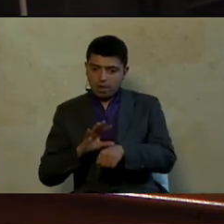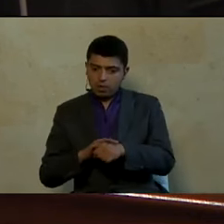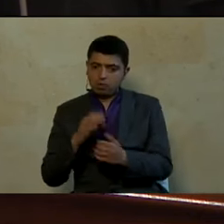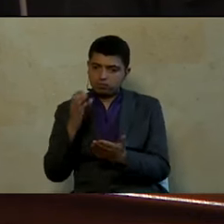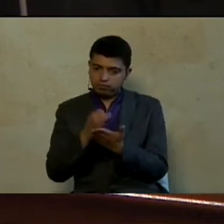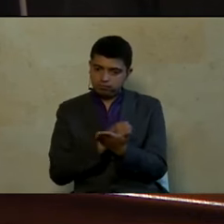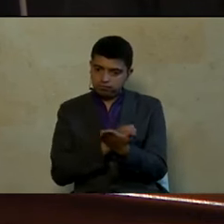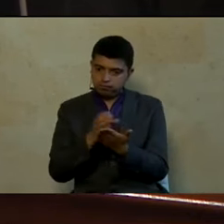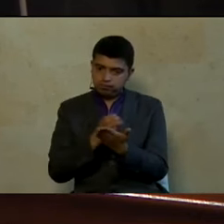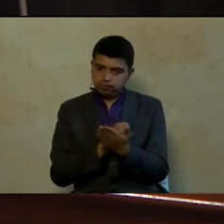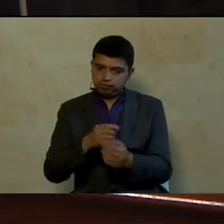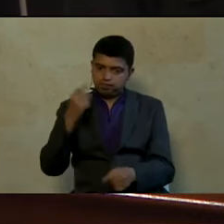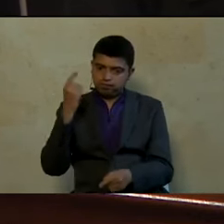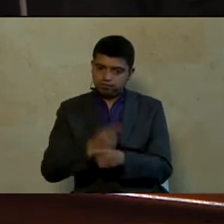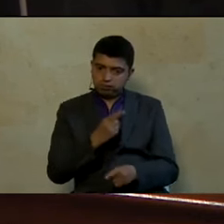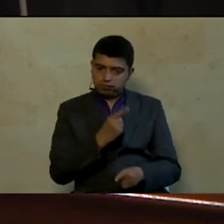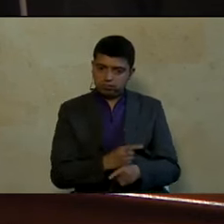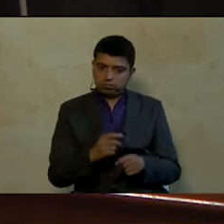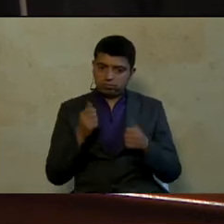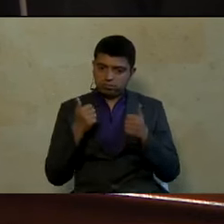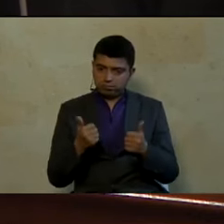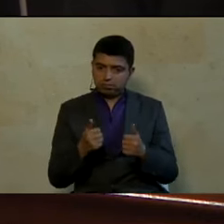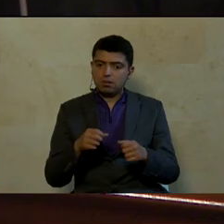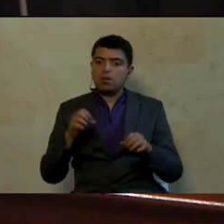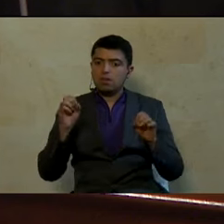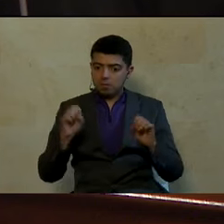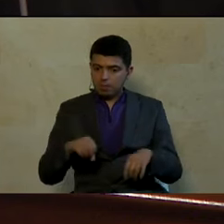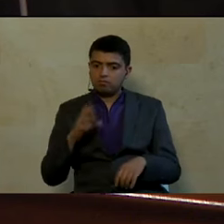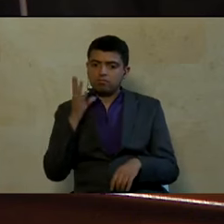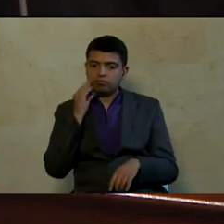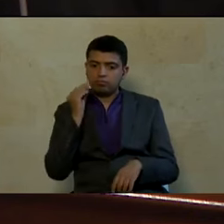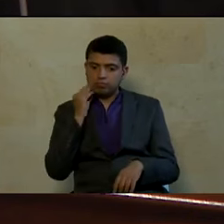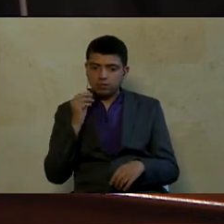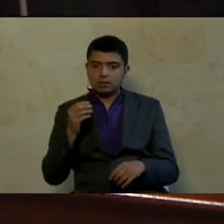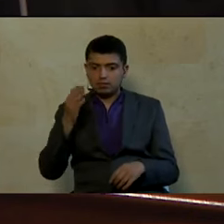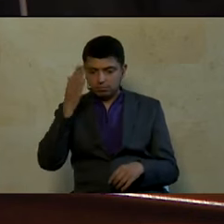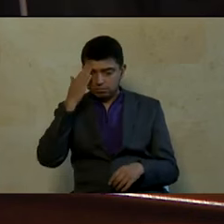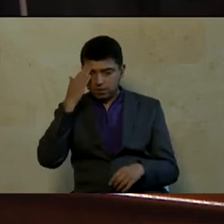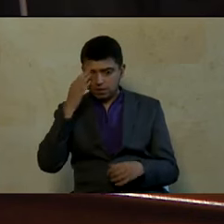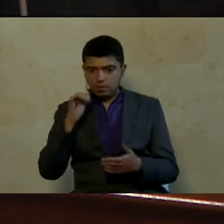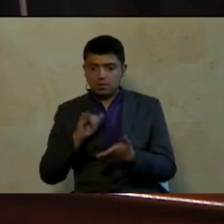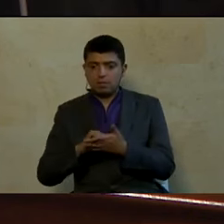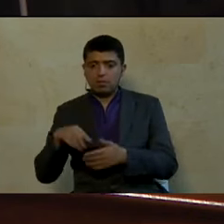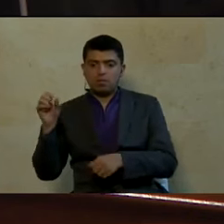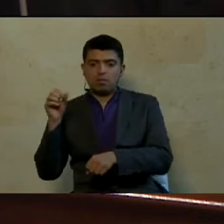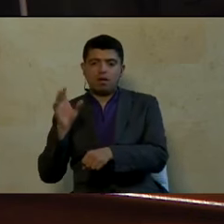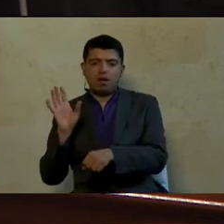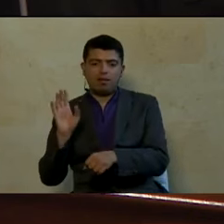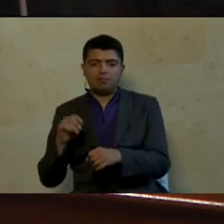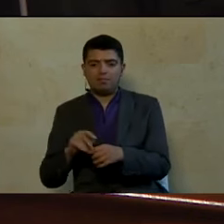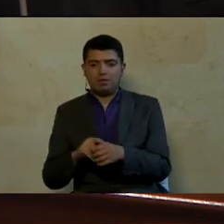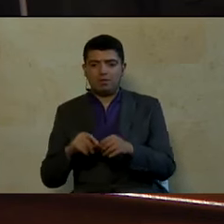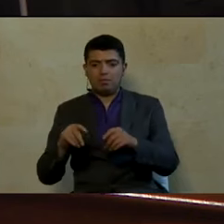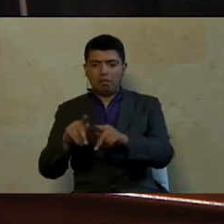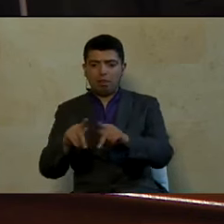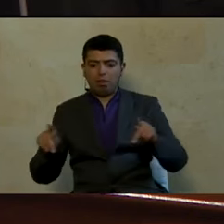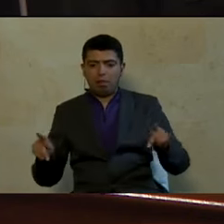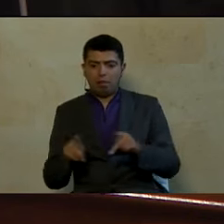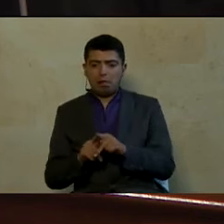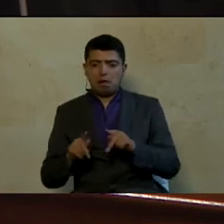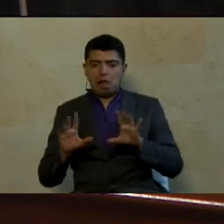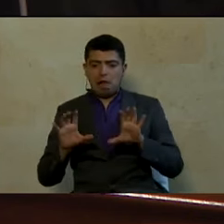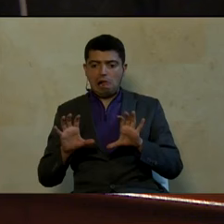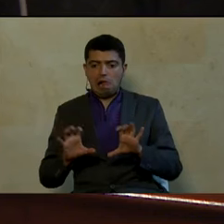certificado para ello que tiene la experiencia la idoneidad y que no opera en una clínica de garaje claro a los